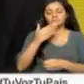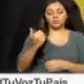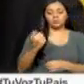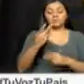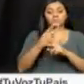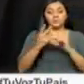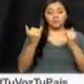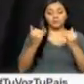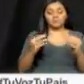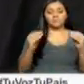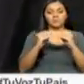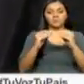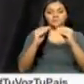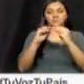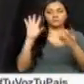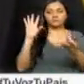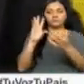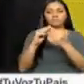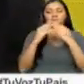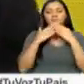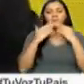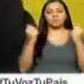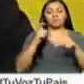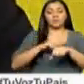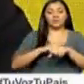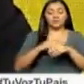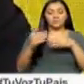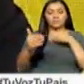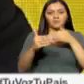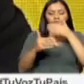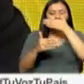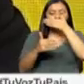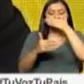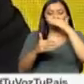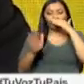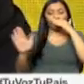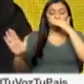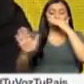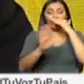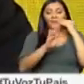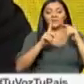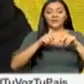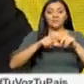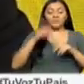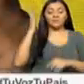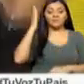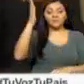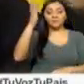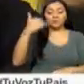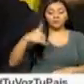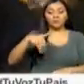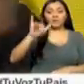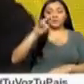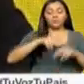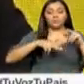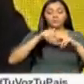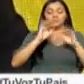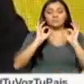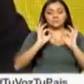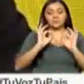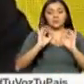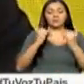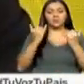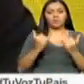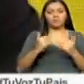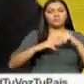se ha hecho tanto en tan corto tiempo. De ustedes, compañeros, de ustedes depende que estos centros que ahora